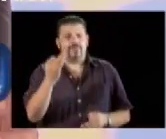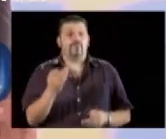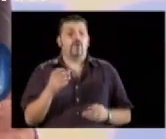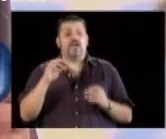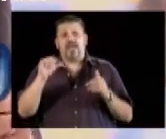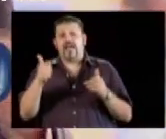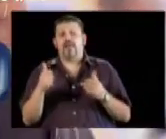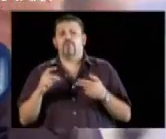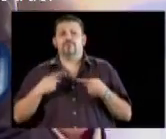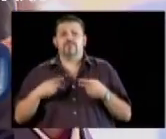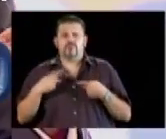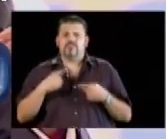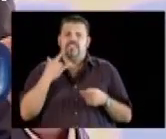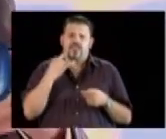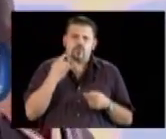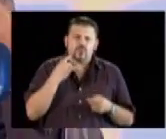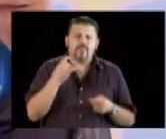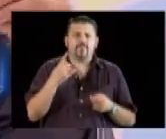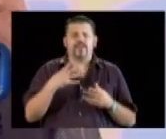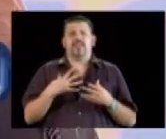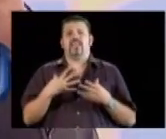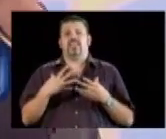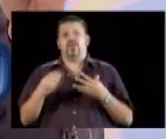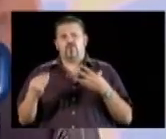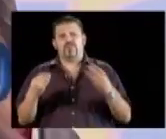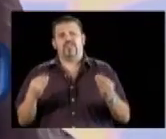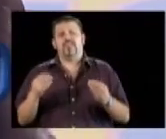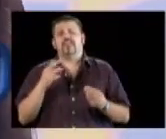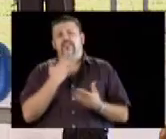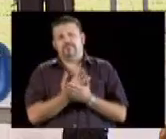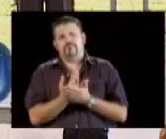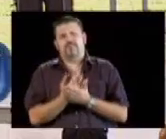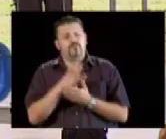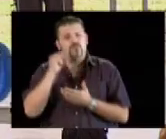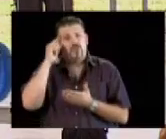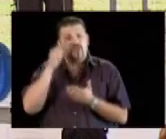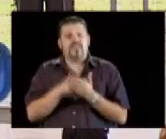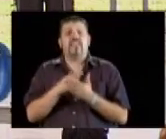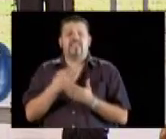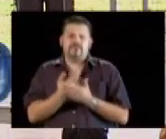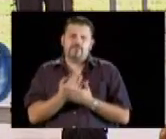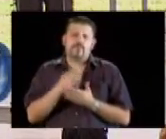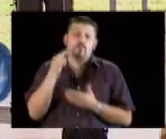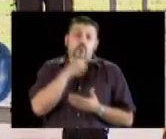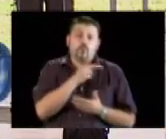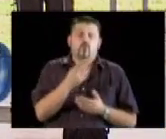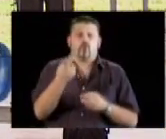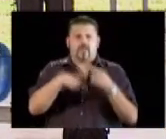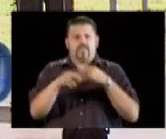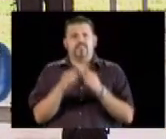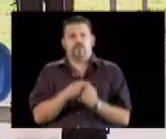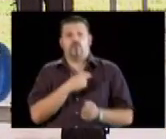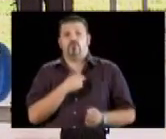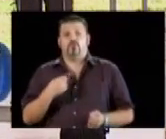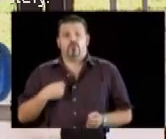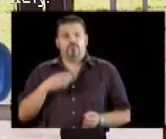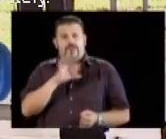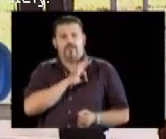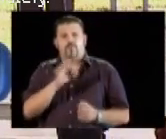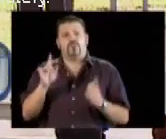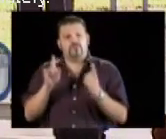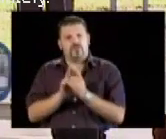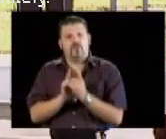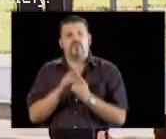logramos contagiar y no nos creen, pues esperemos que muy pronto regresen con nosotros, sigan buscando y cuando no encuentren regresen.